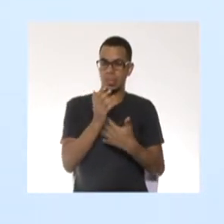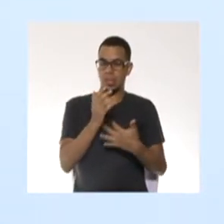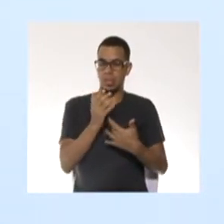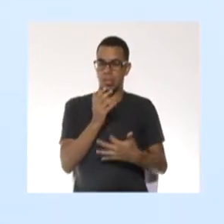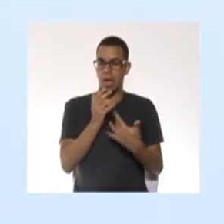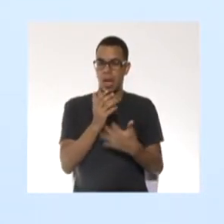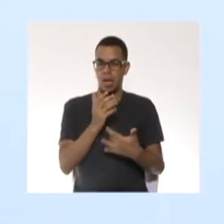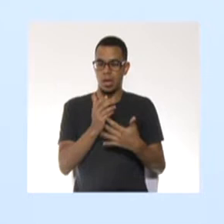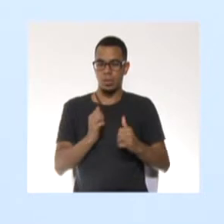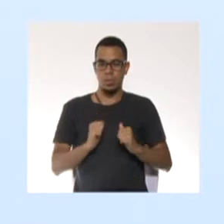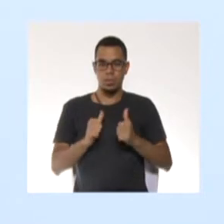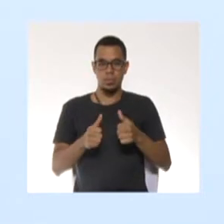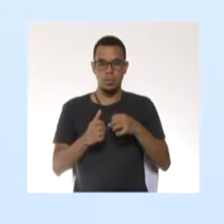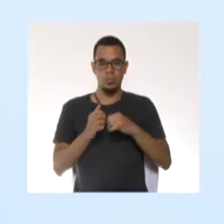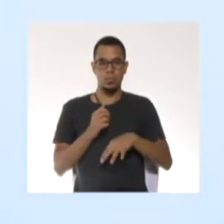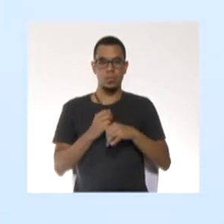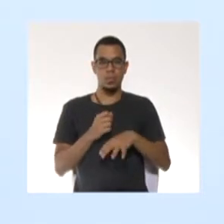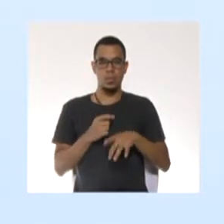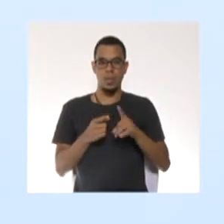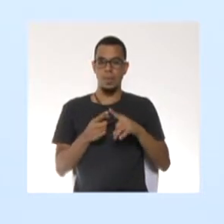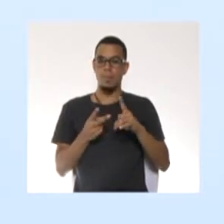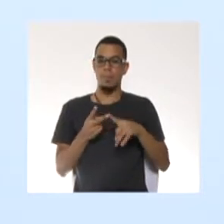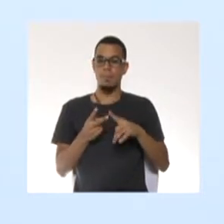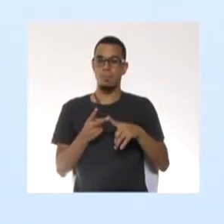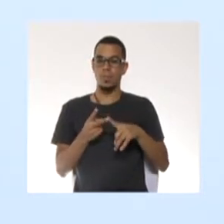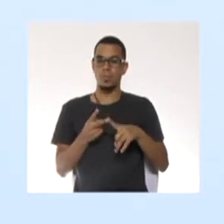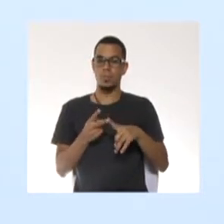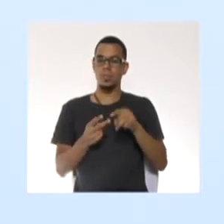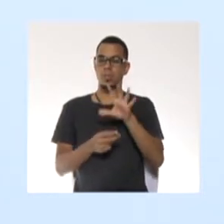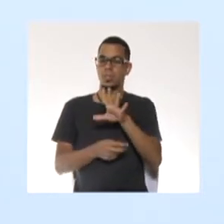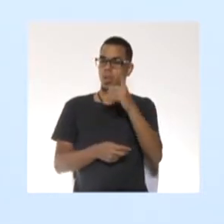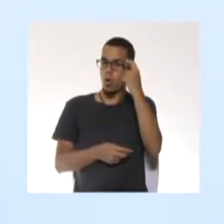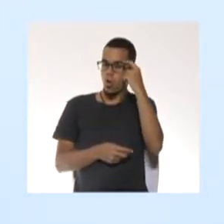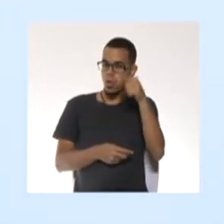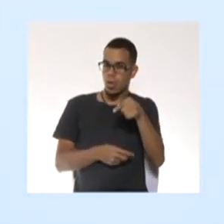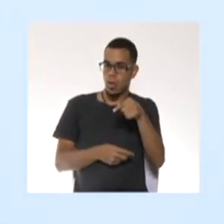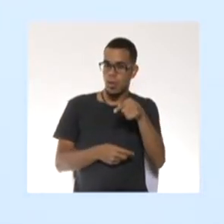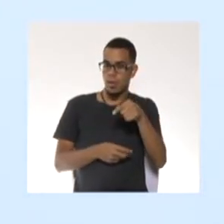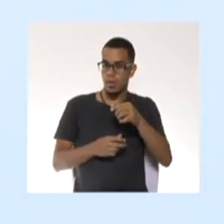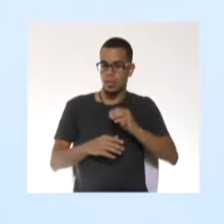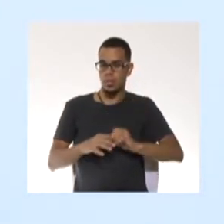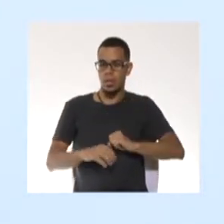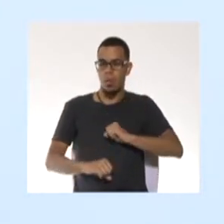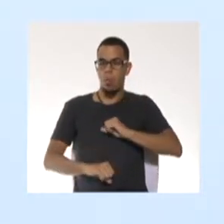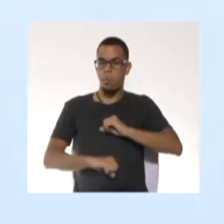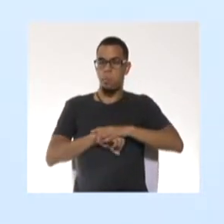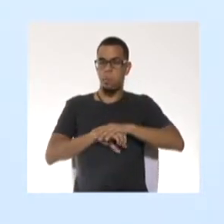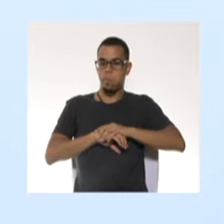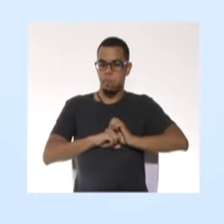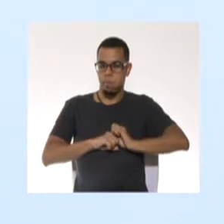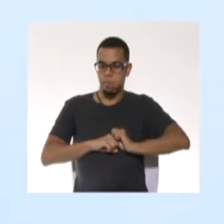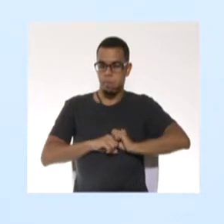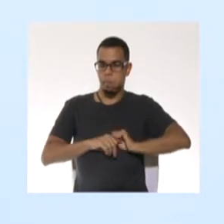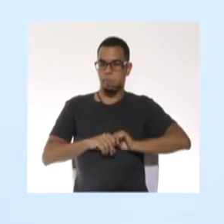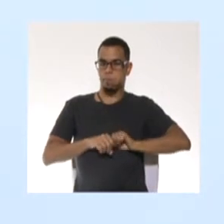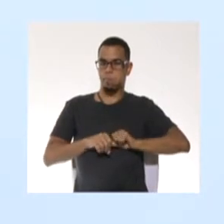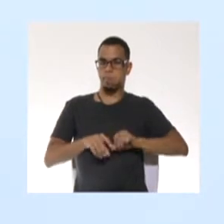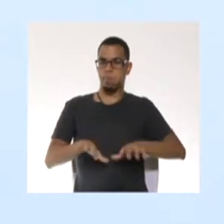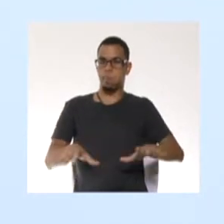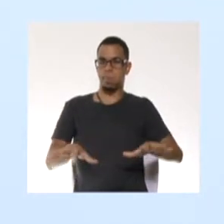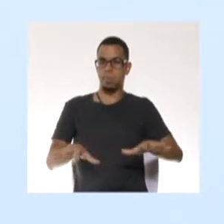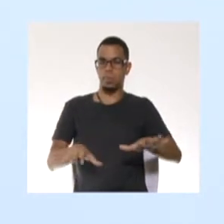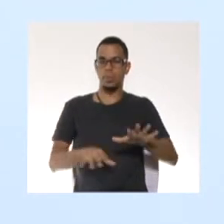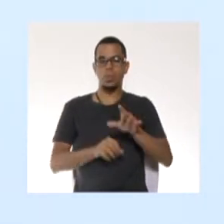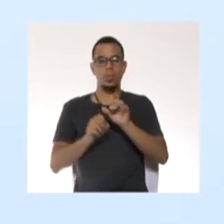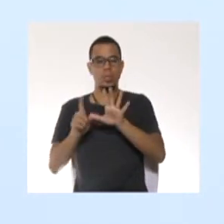días más, que es el proceso de preovulación, porque se está preparando ese ovario para soltar ese óvulo para ser fecundado. Esos van a ser 6,